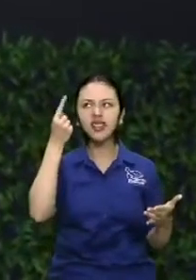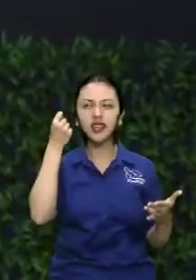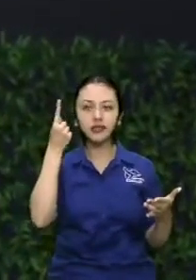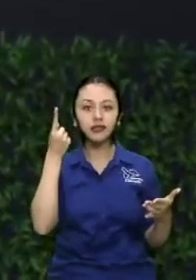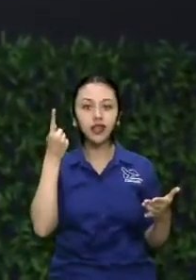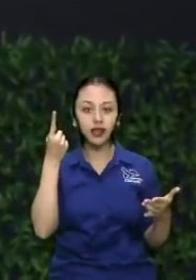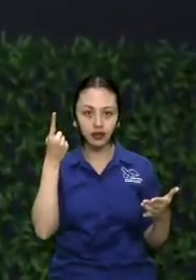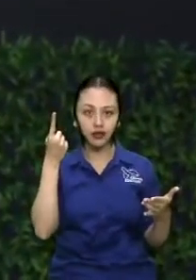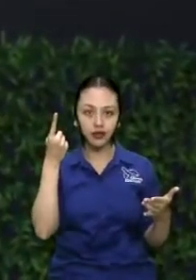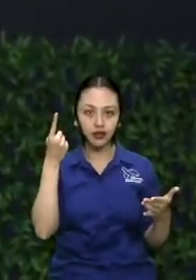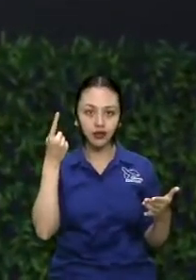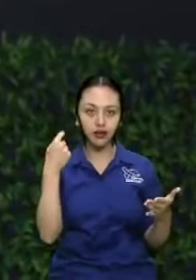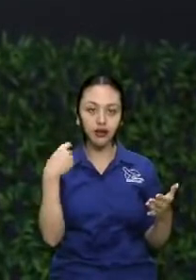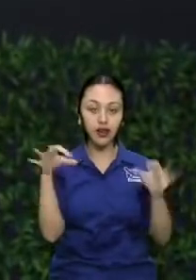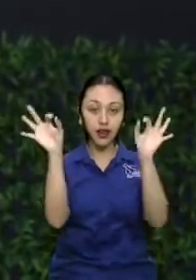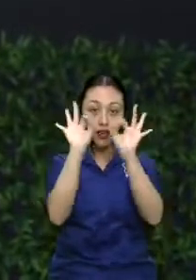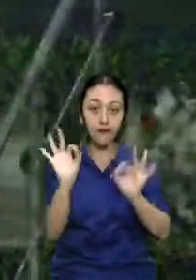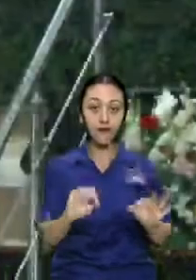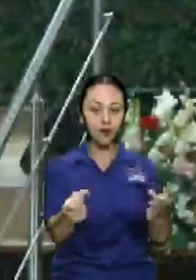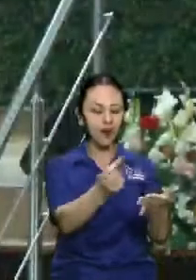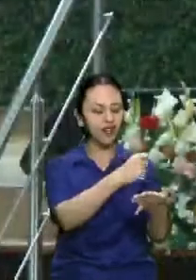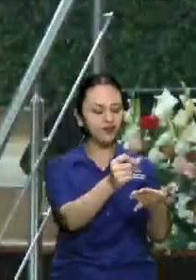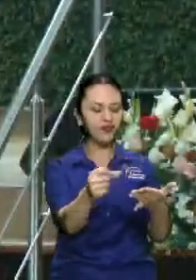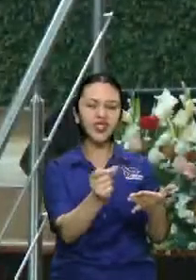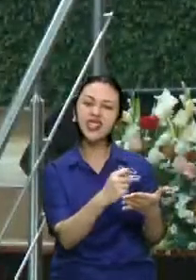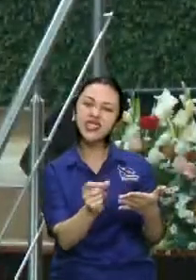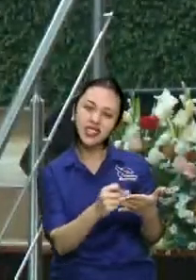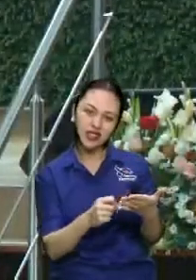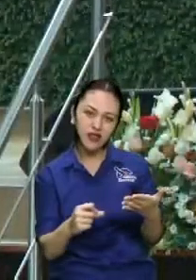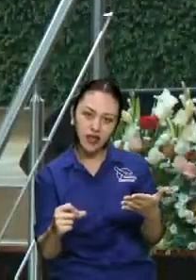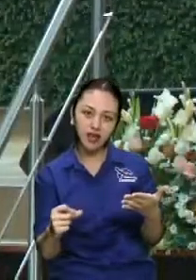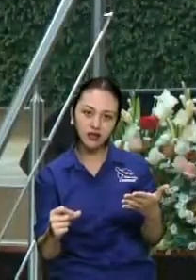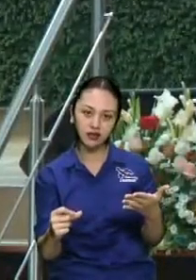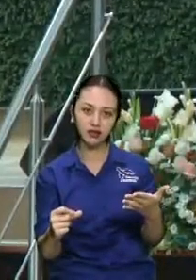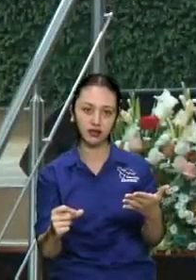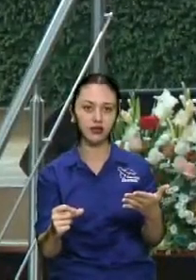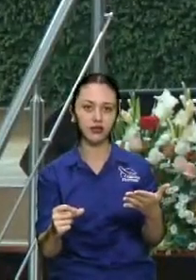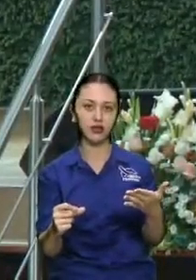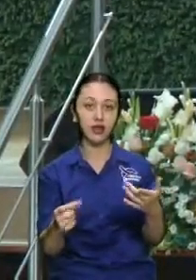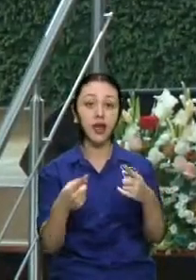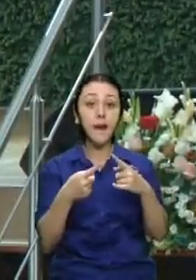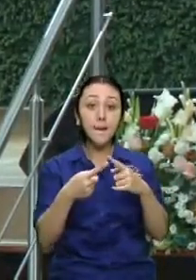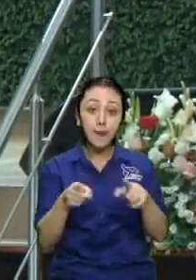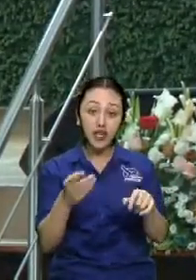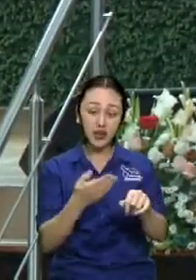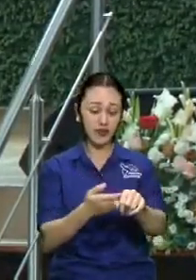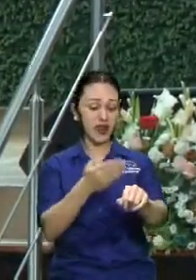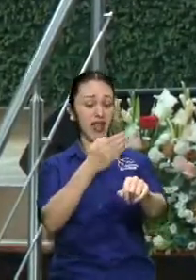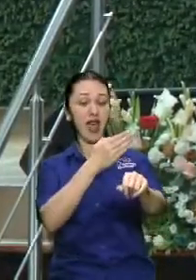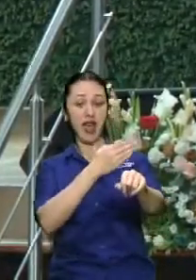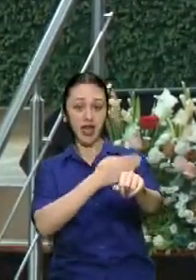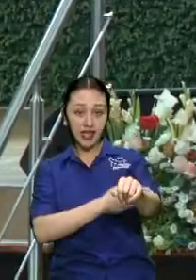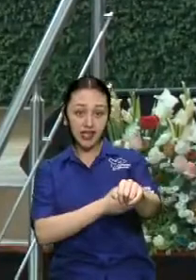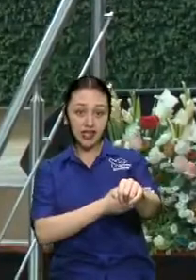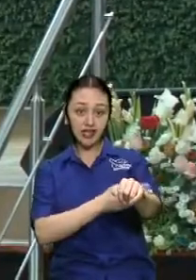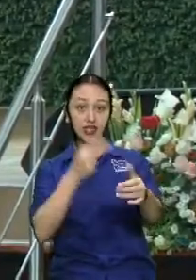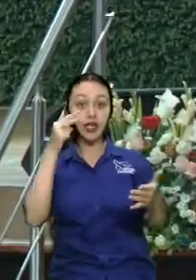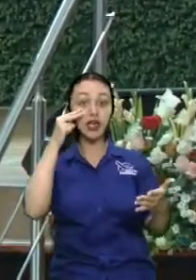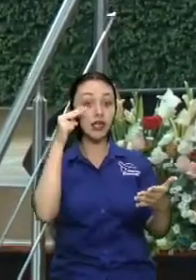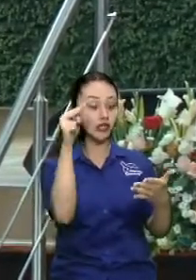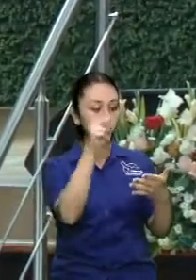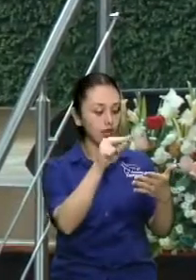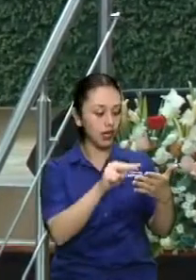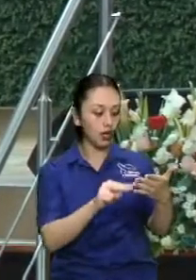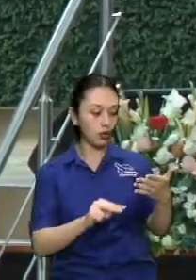como en el año 1300, 1400. Pero cuando se escribió eso, no estaba, se leía de corrido.